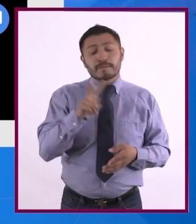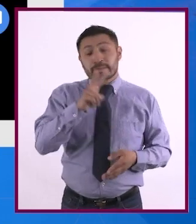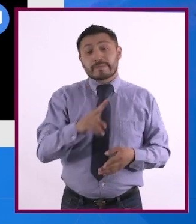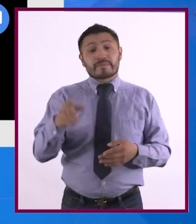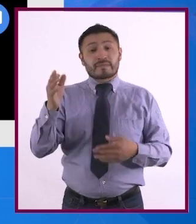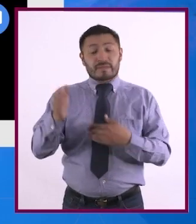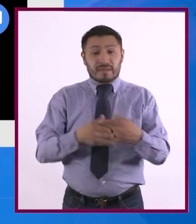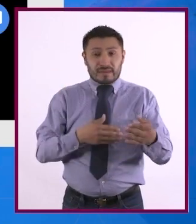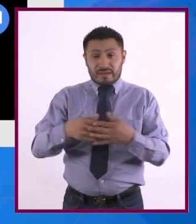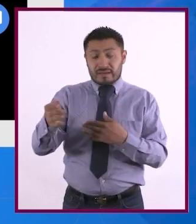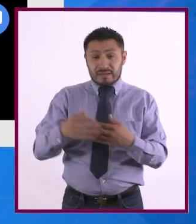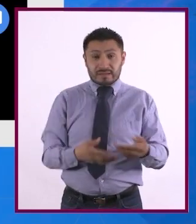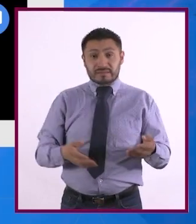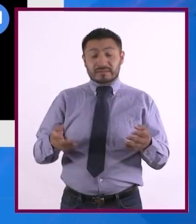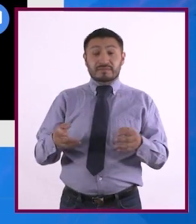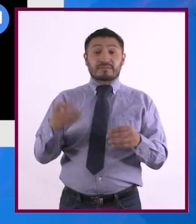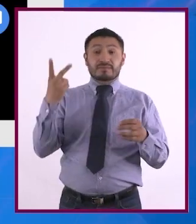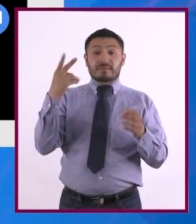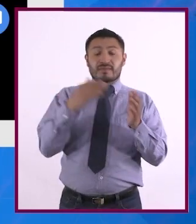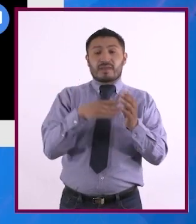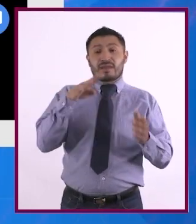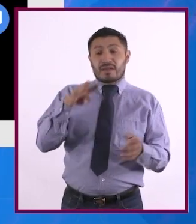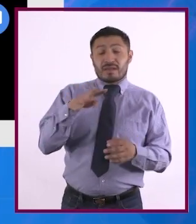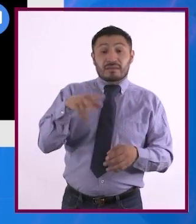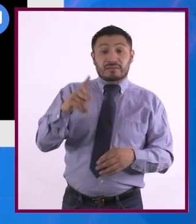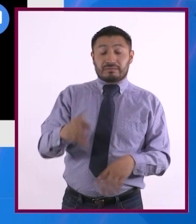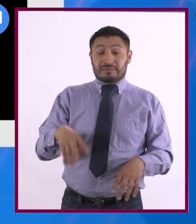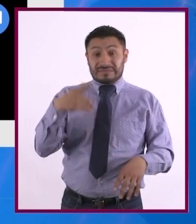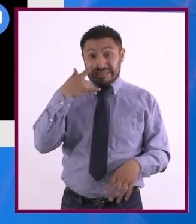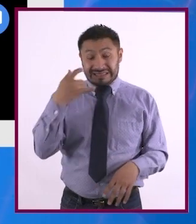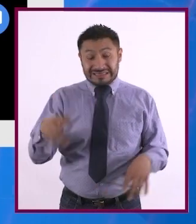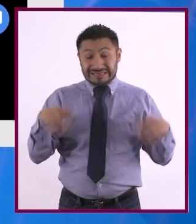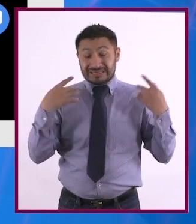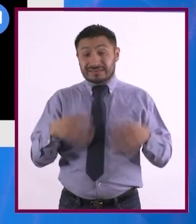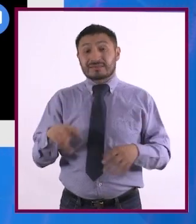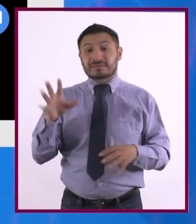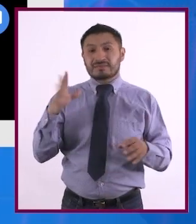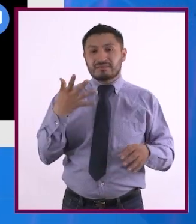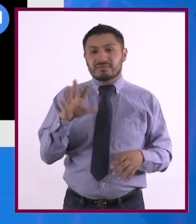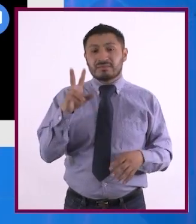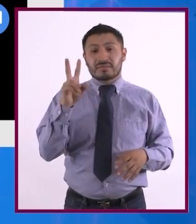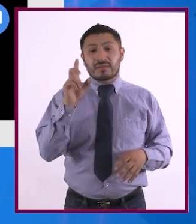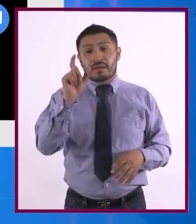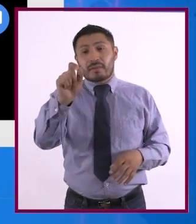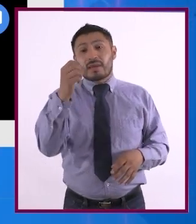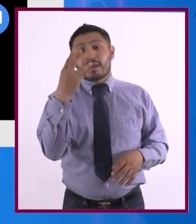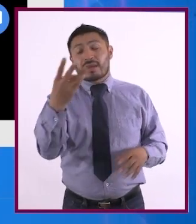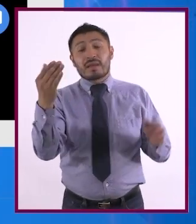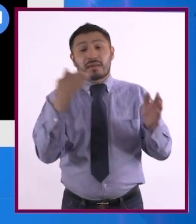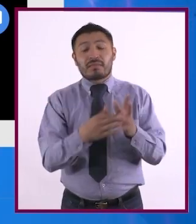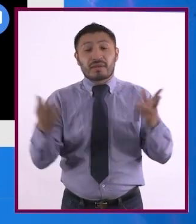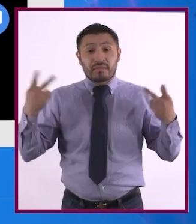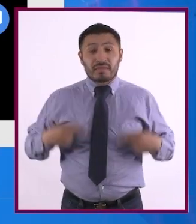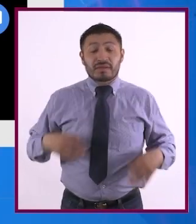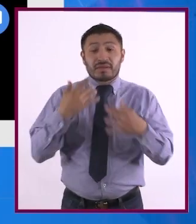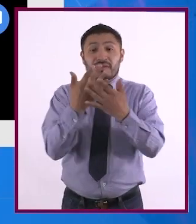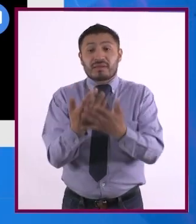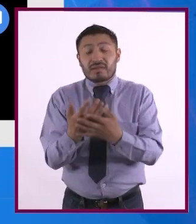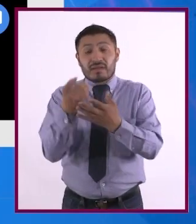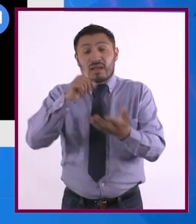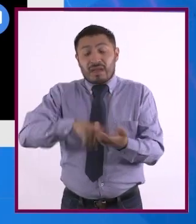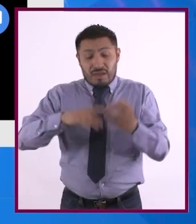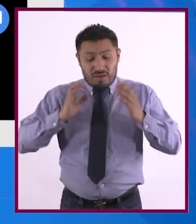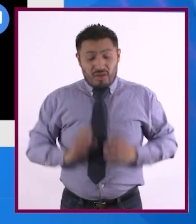data del 2019, pero es alarmante. El Senatra reporta más o menos que hay 23,000 personas a la espera de un órgano,